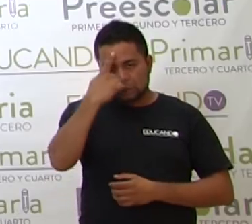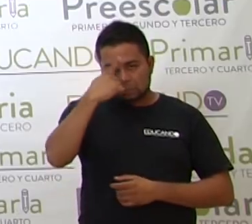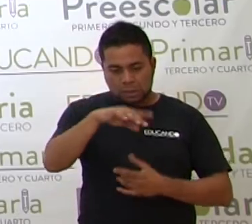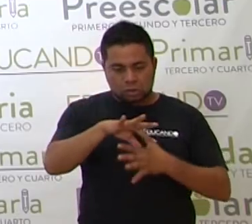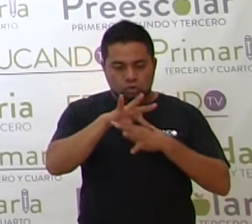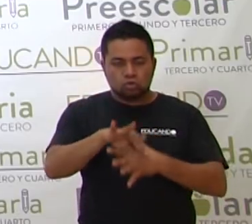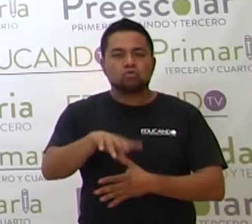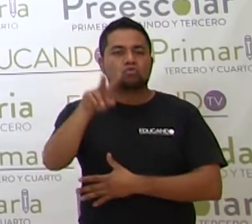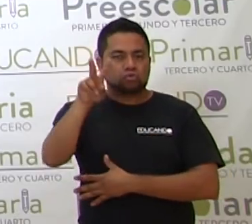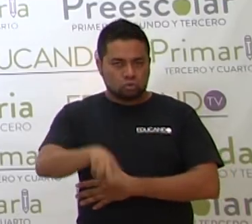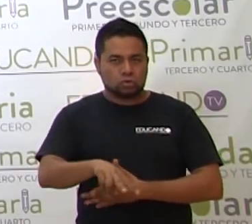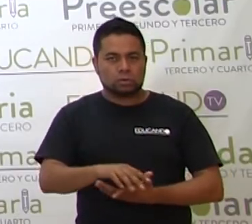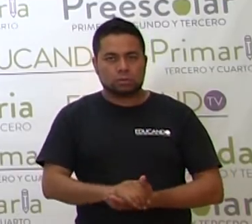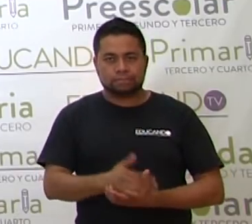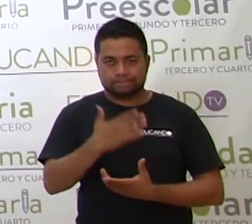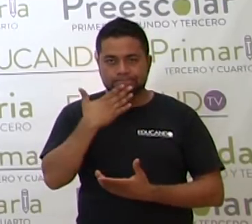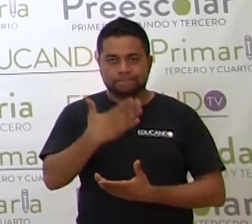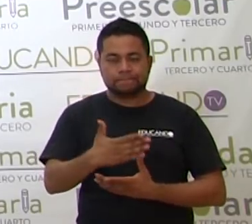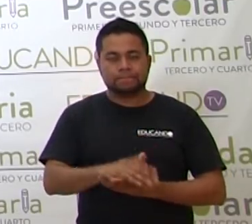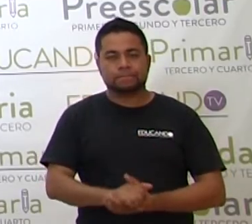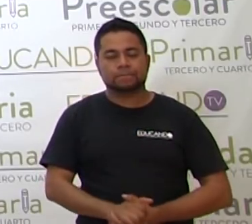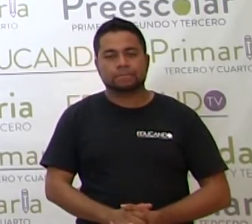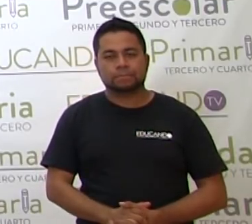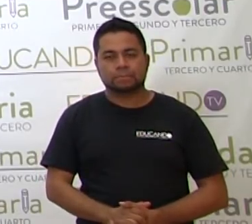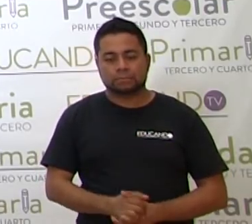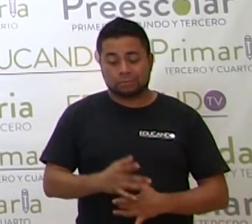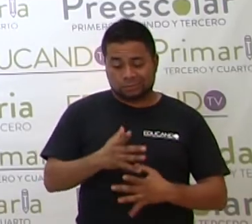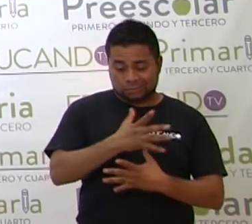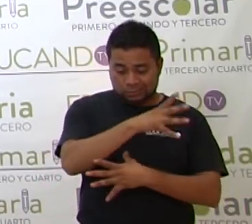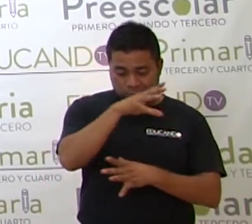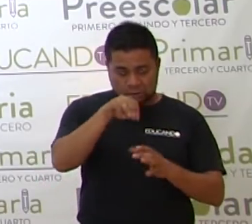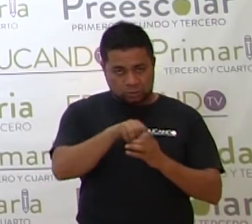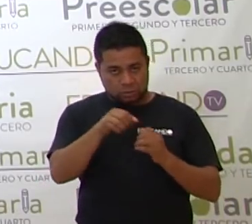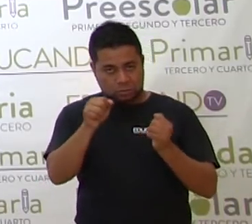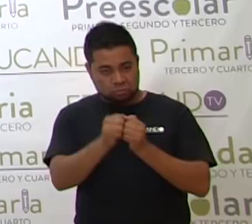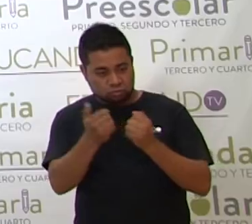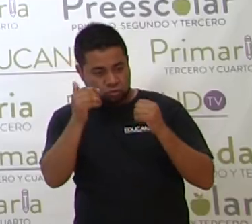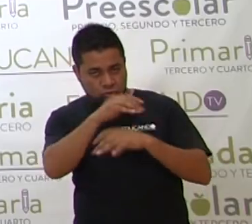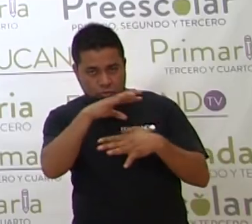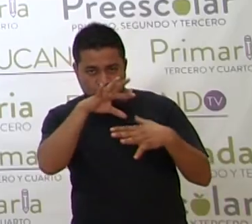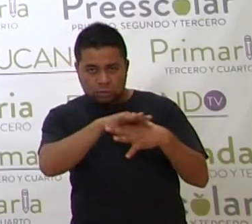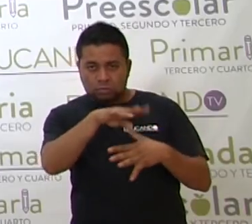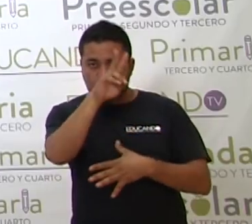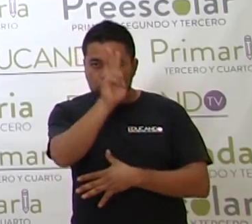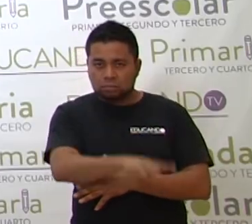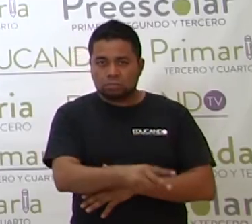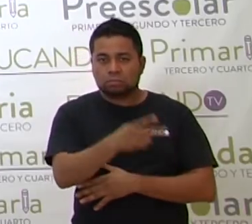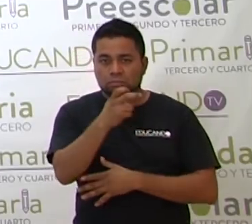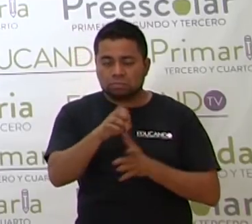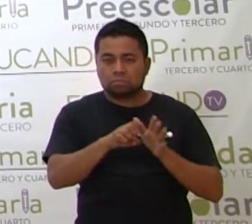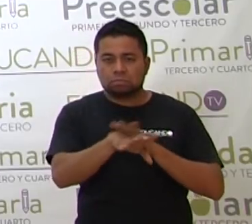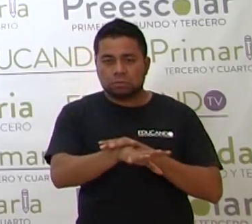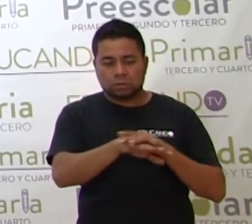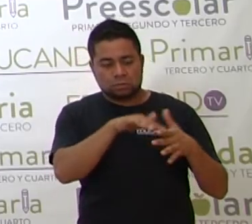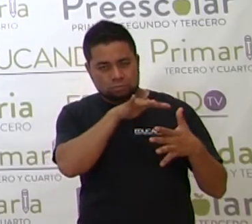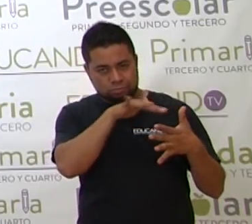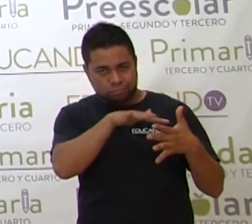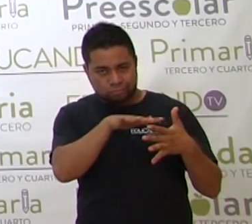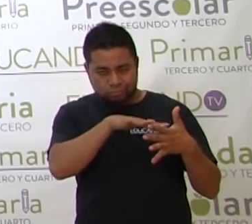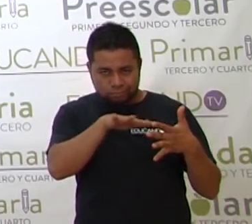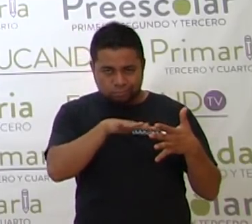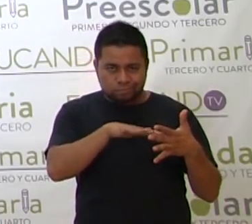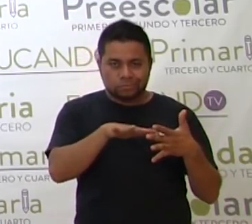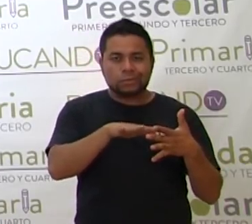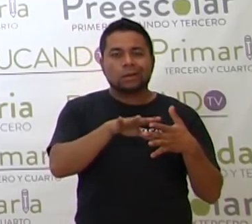realidad. ¿Bien? Todo lo relacionado a la realidad. Esta descripción técnica te